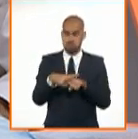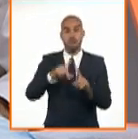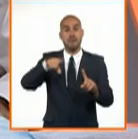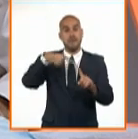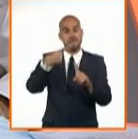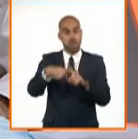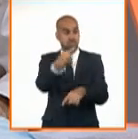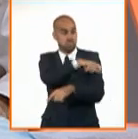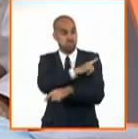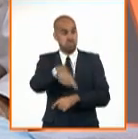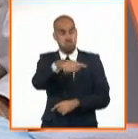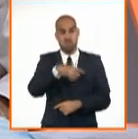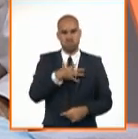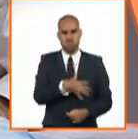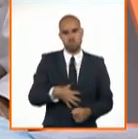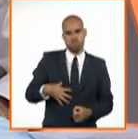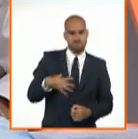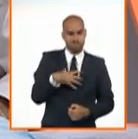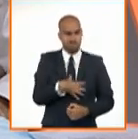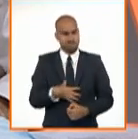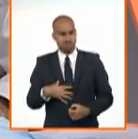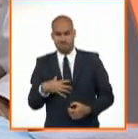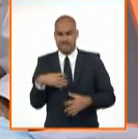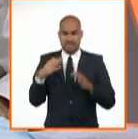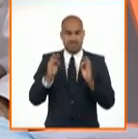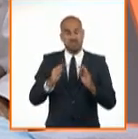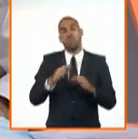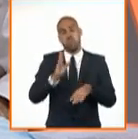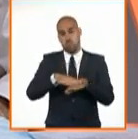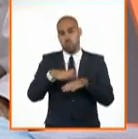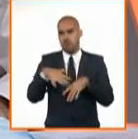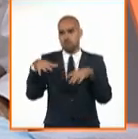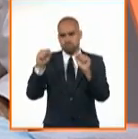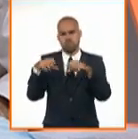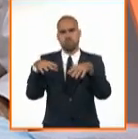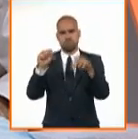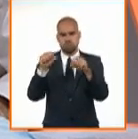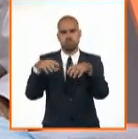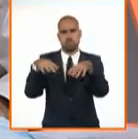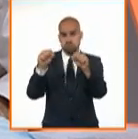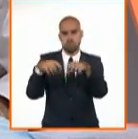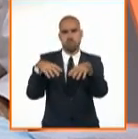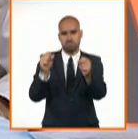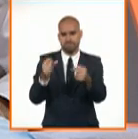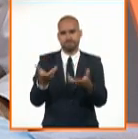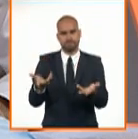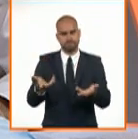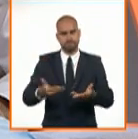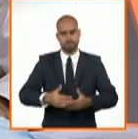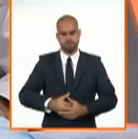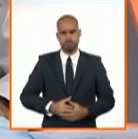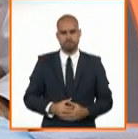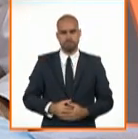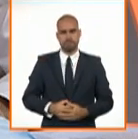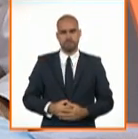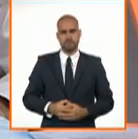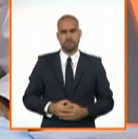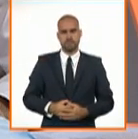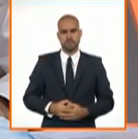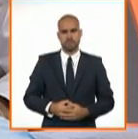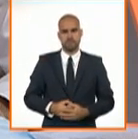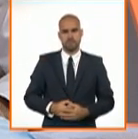pueblo por los continuos afectaciones que están existiendo al servicio eléctrico nacional las causas principales